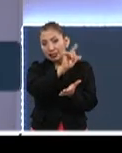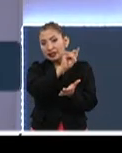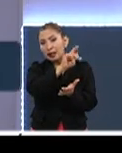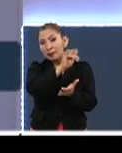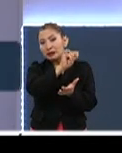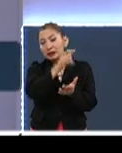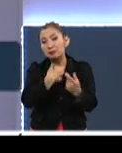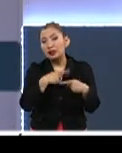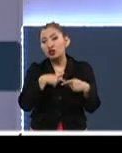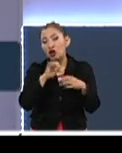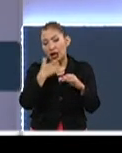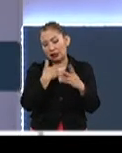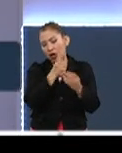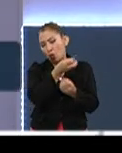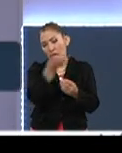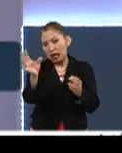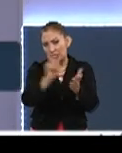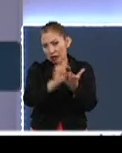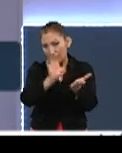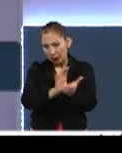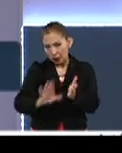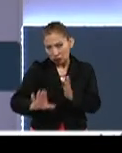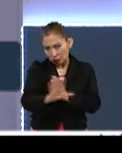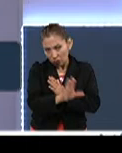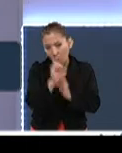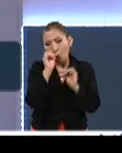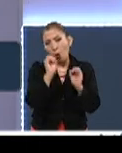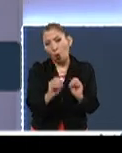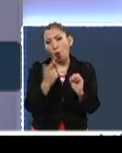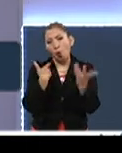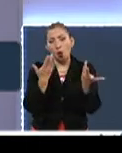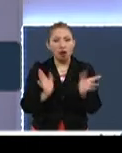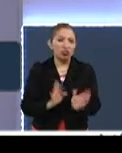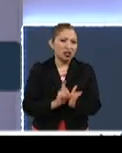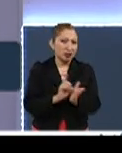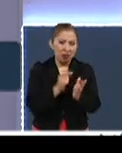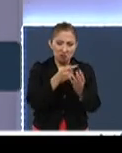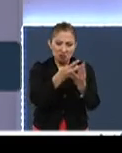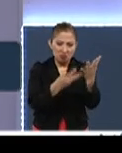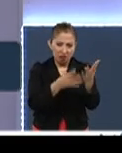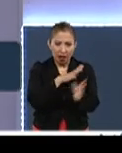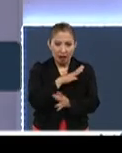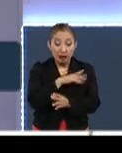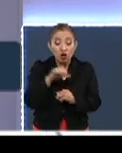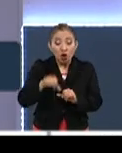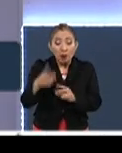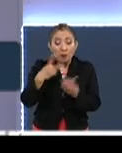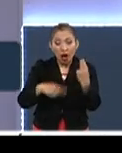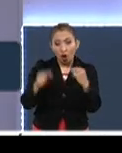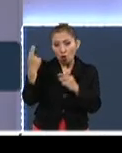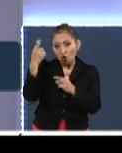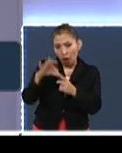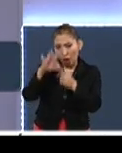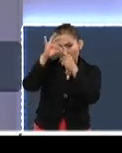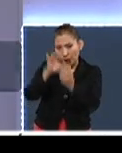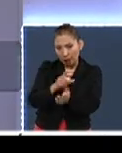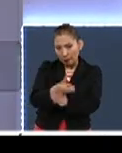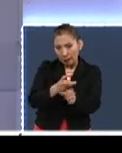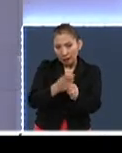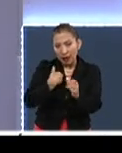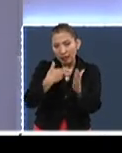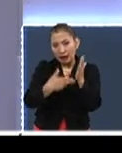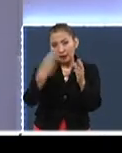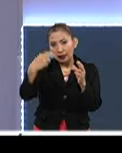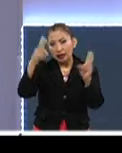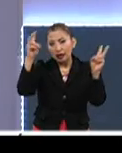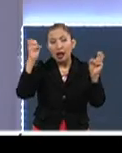dirigida a personas con cualquier tipo de discapacidad o cualquiera de los tipos de las discapacidades. Y hoy vengo a hacer una invitación para el taller